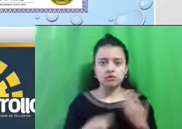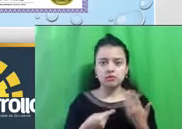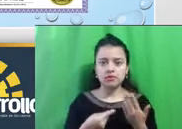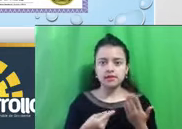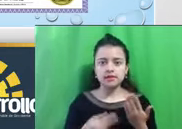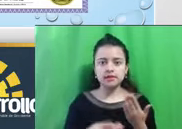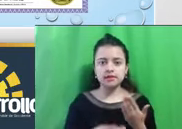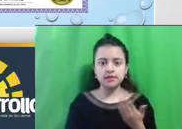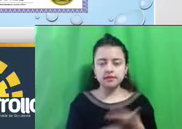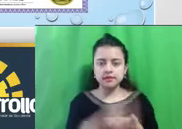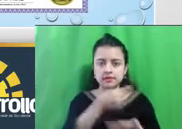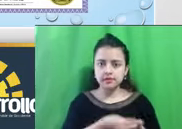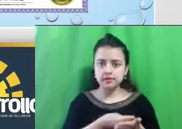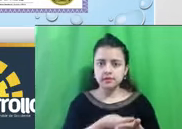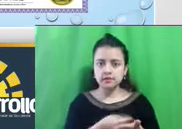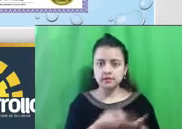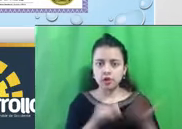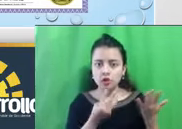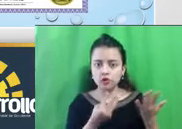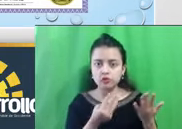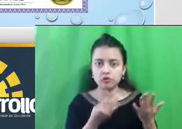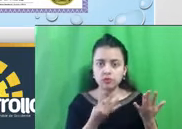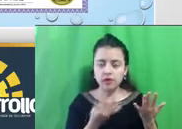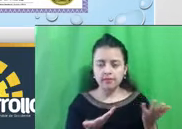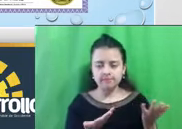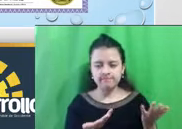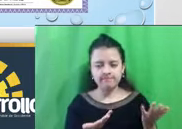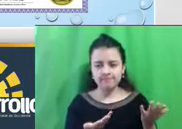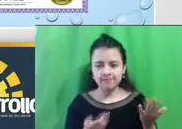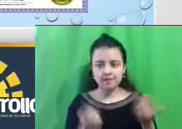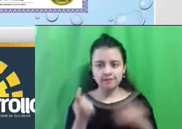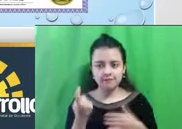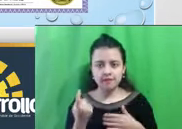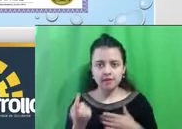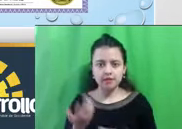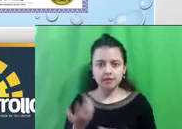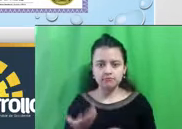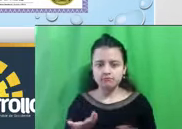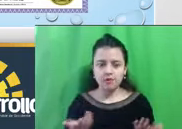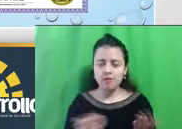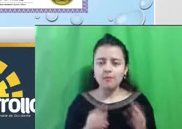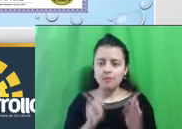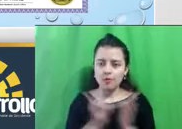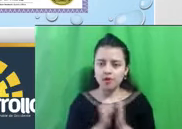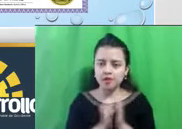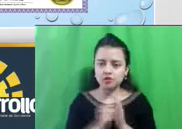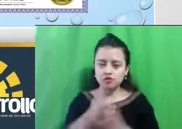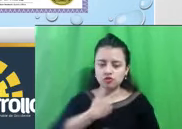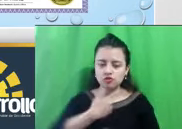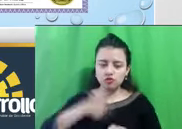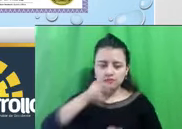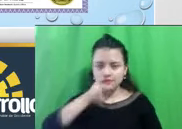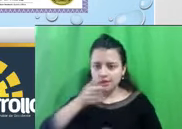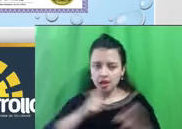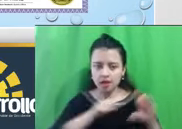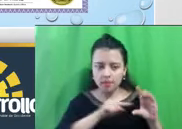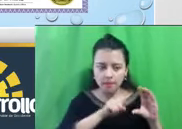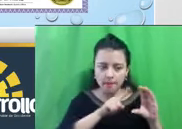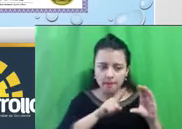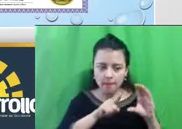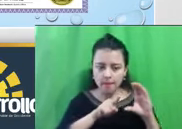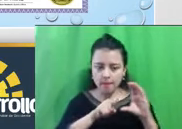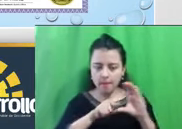están pagando en los residuos. Y esa es una responsabilidad grande para nosotros, que el producto que tenemos nosotros